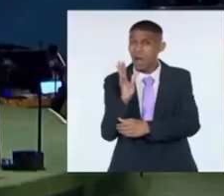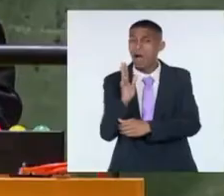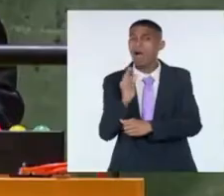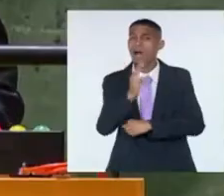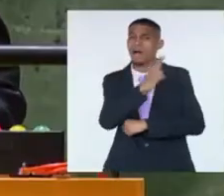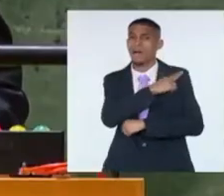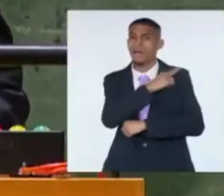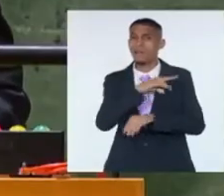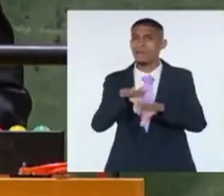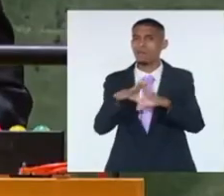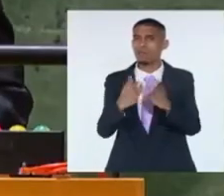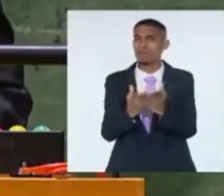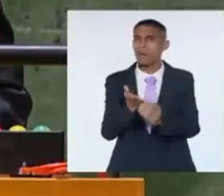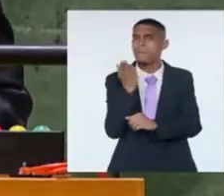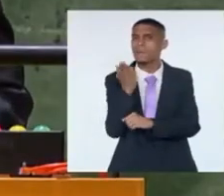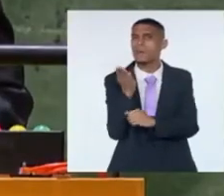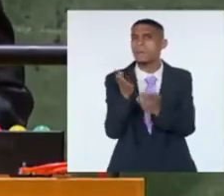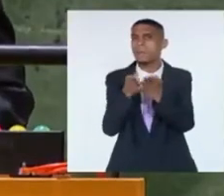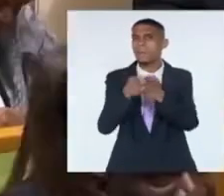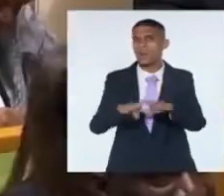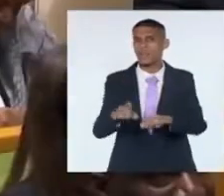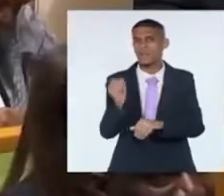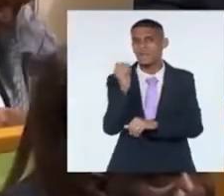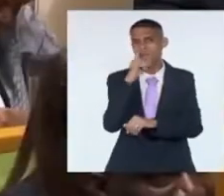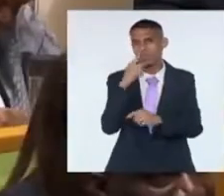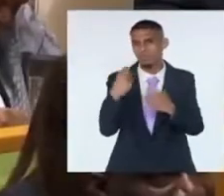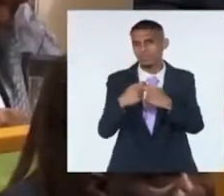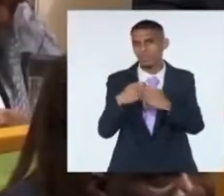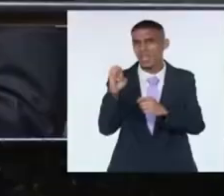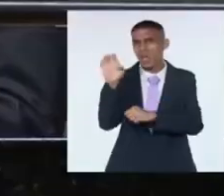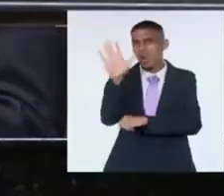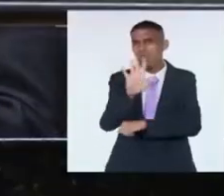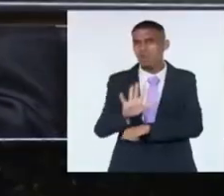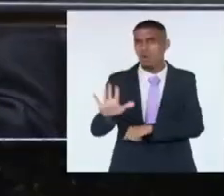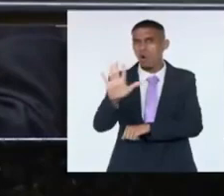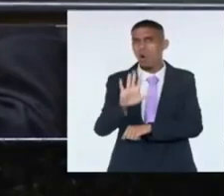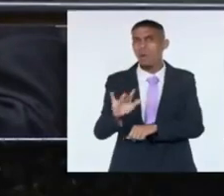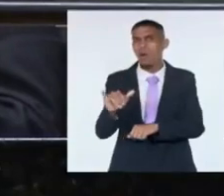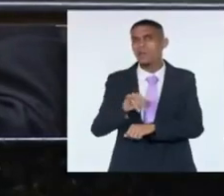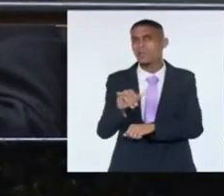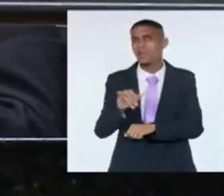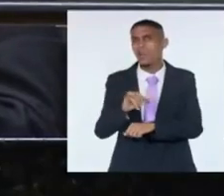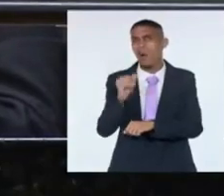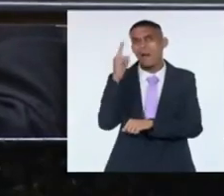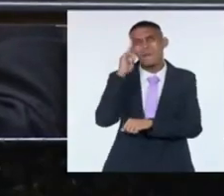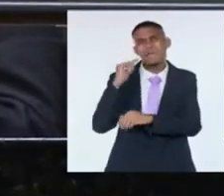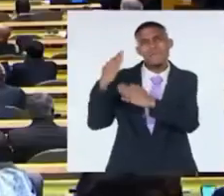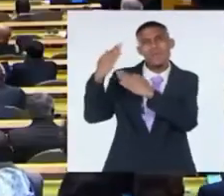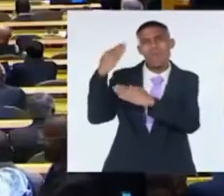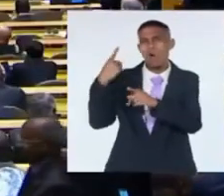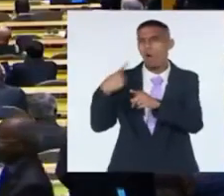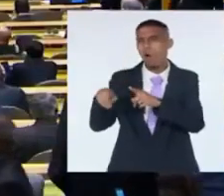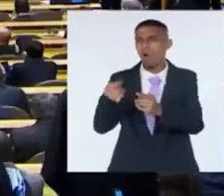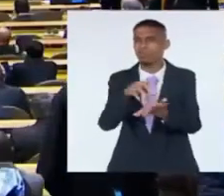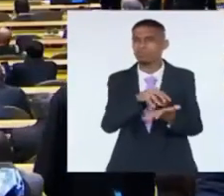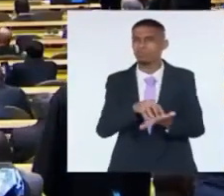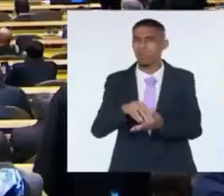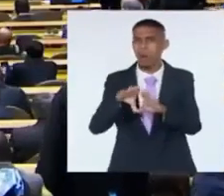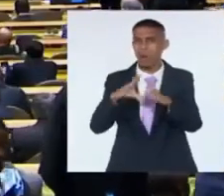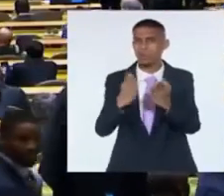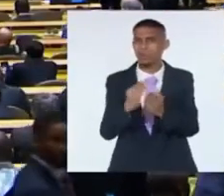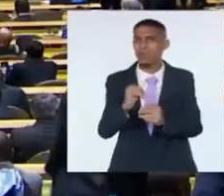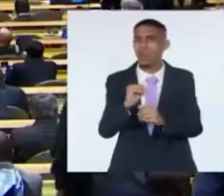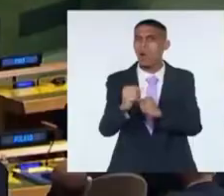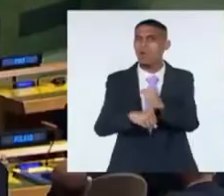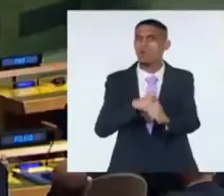ahogaron por la paz por el fin del conflicto bélico en Europa y por el cese de guerras antiguas en otras regiones del planeta y el uso de